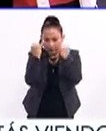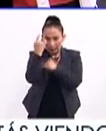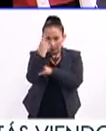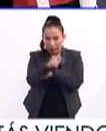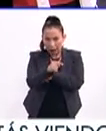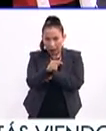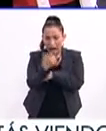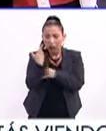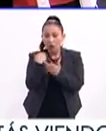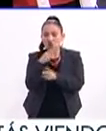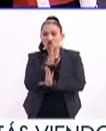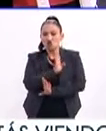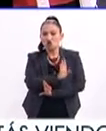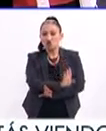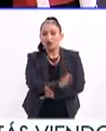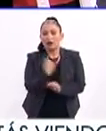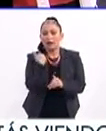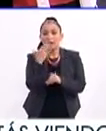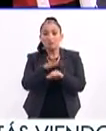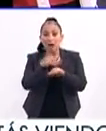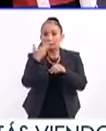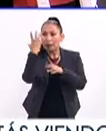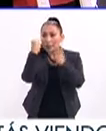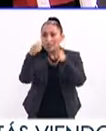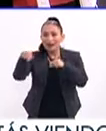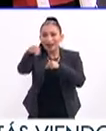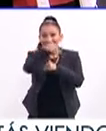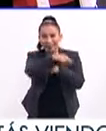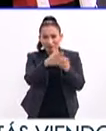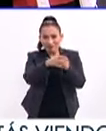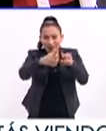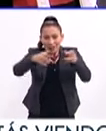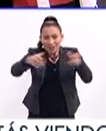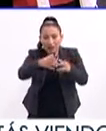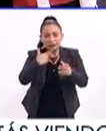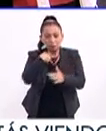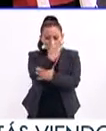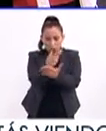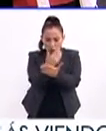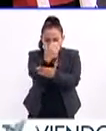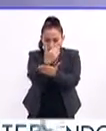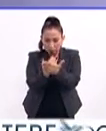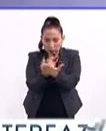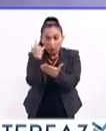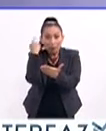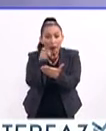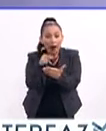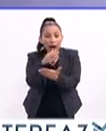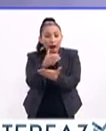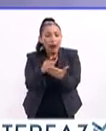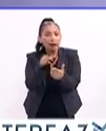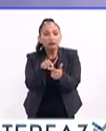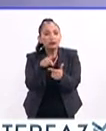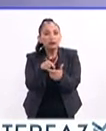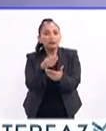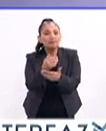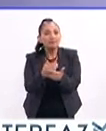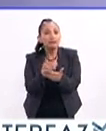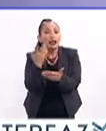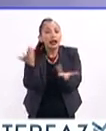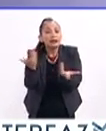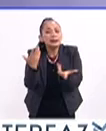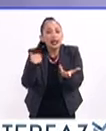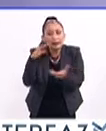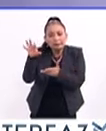que se están utilizando para desarrollarlas es precisamente programas con el objetivo de